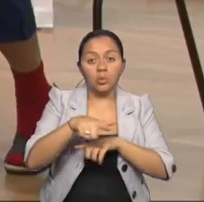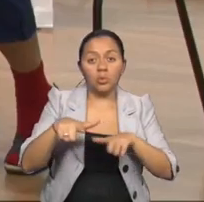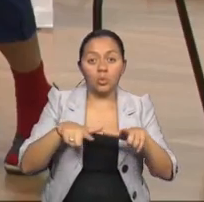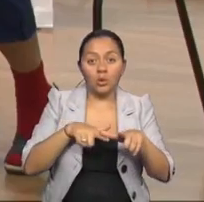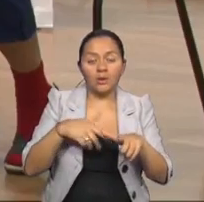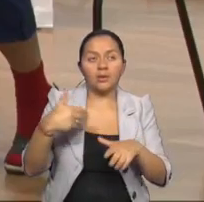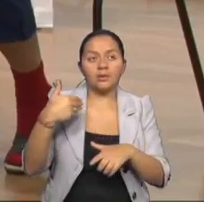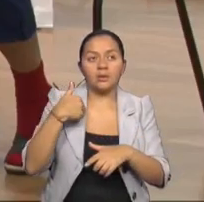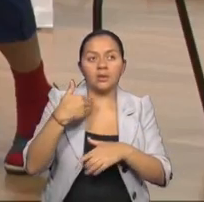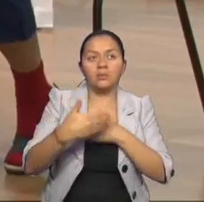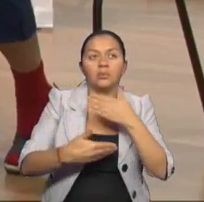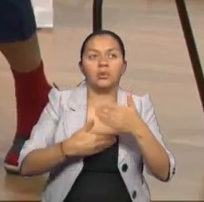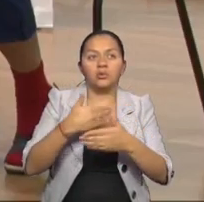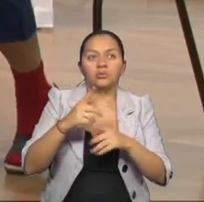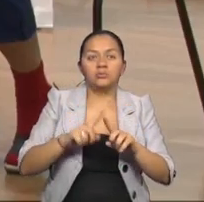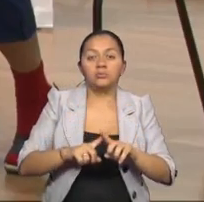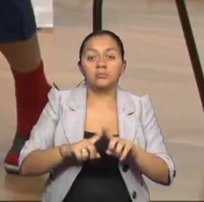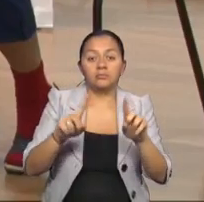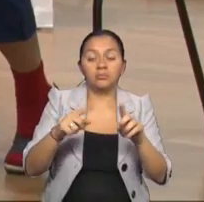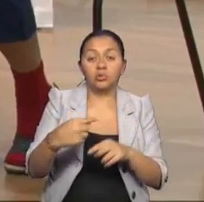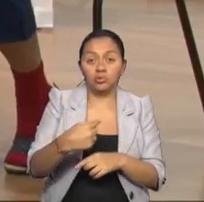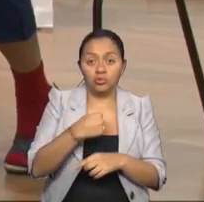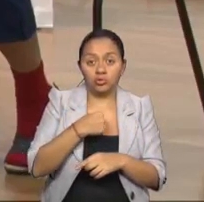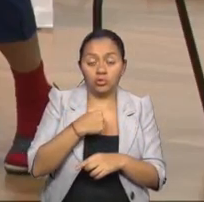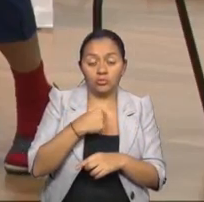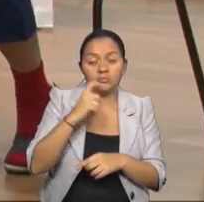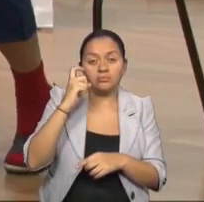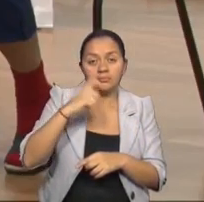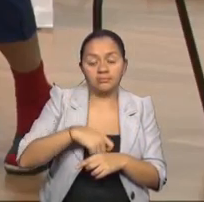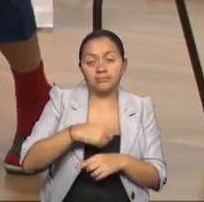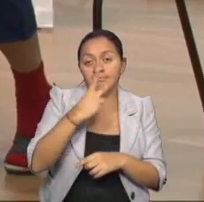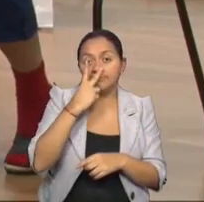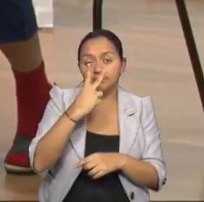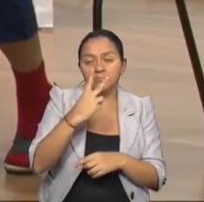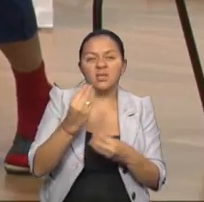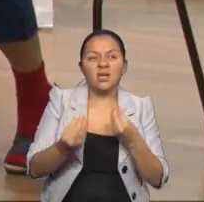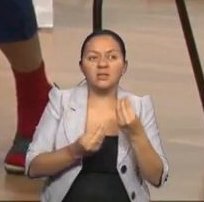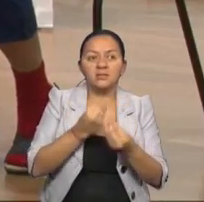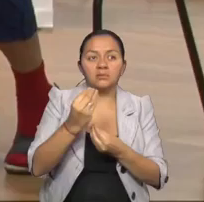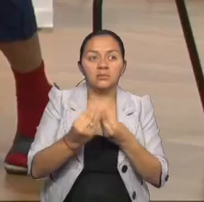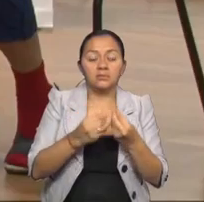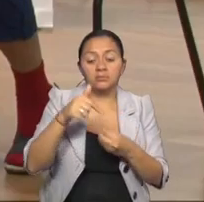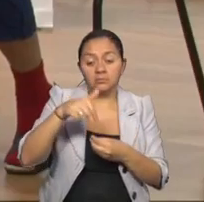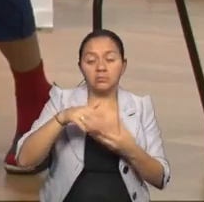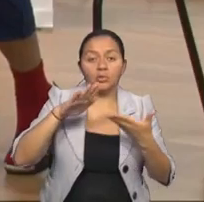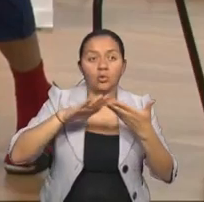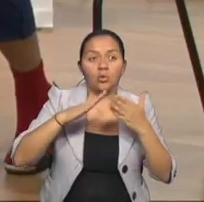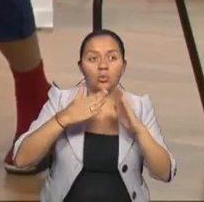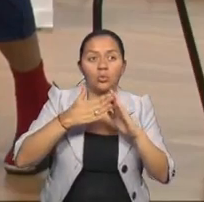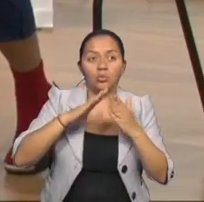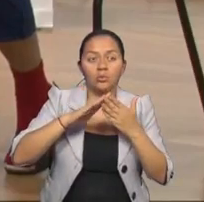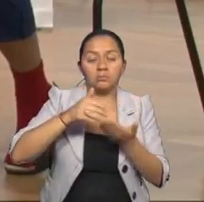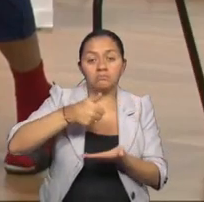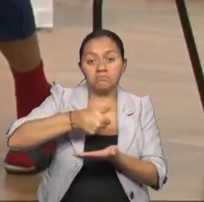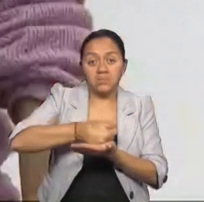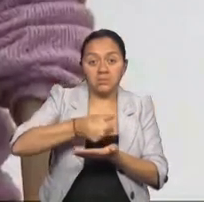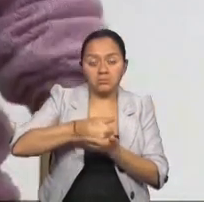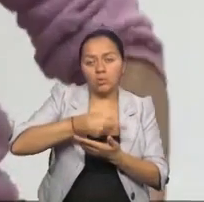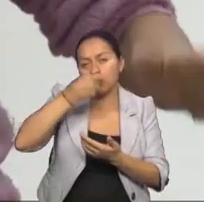pero en nuestro caso lo que nosotros hacemos es que las mismas comunidades deciden